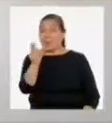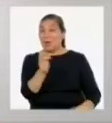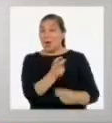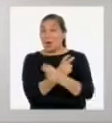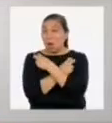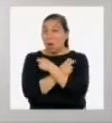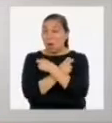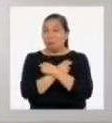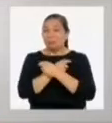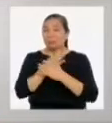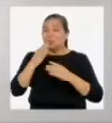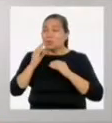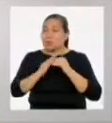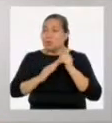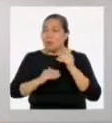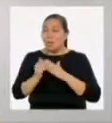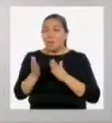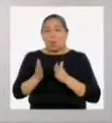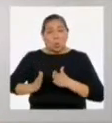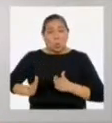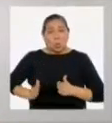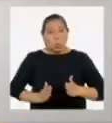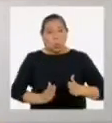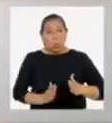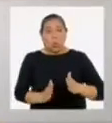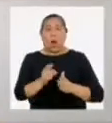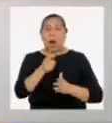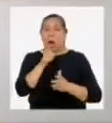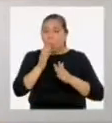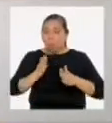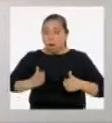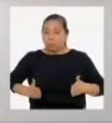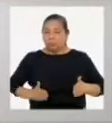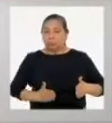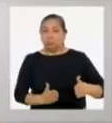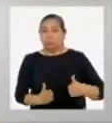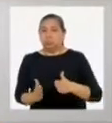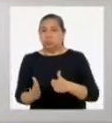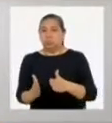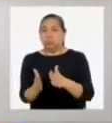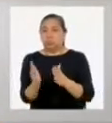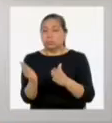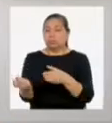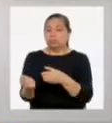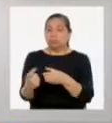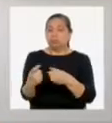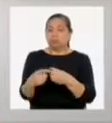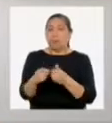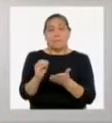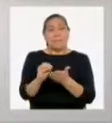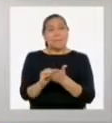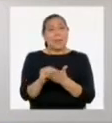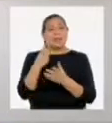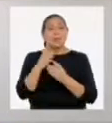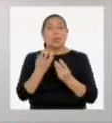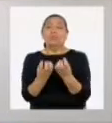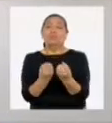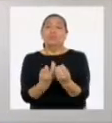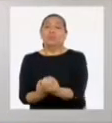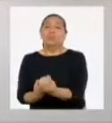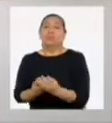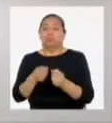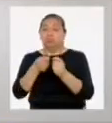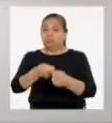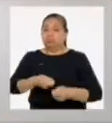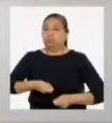Lambayeque construyeron importantes canales de regadío que permitieron incorporar mayores campos de